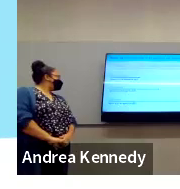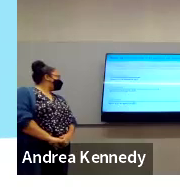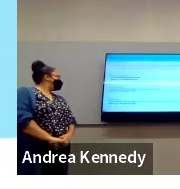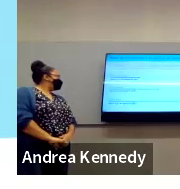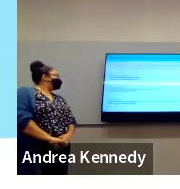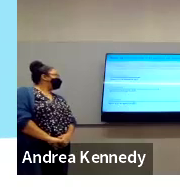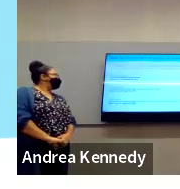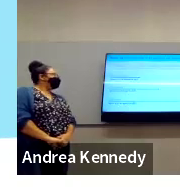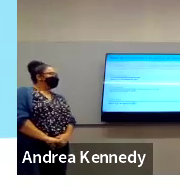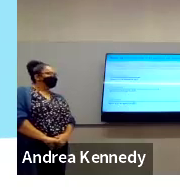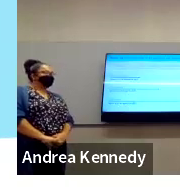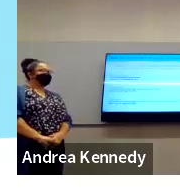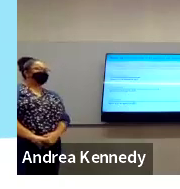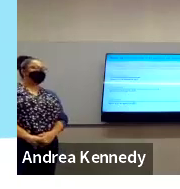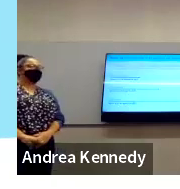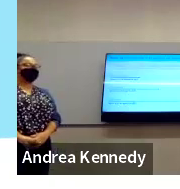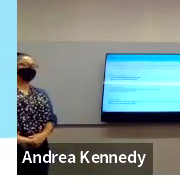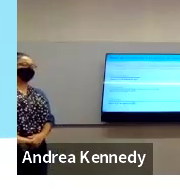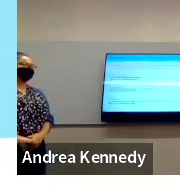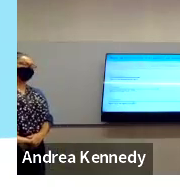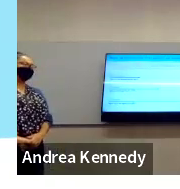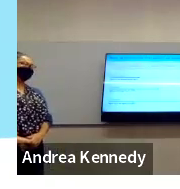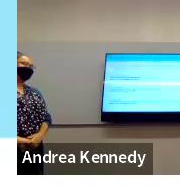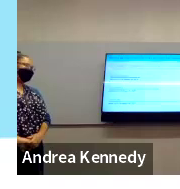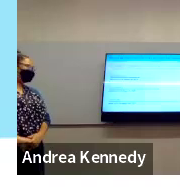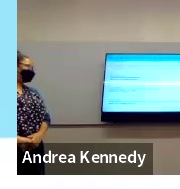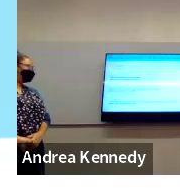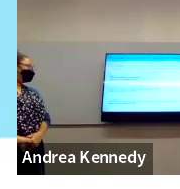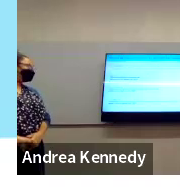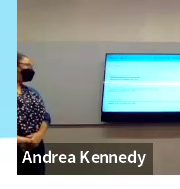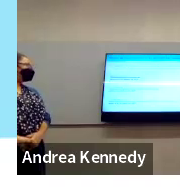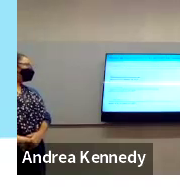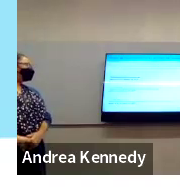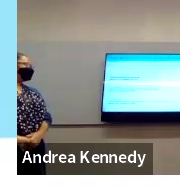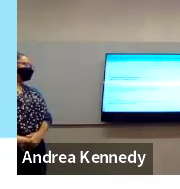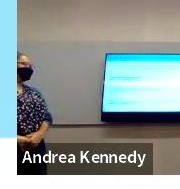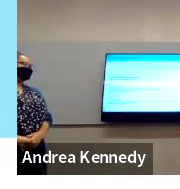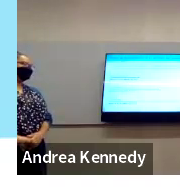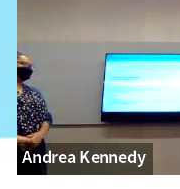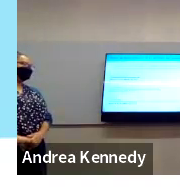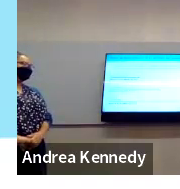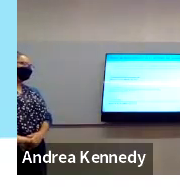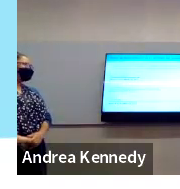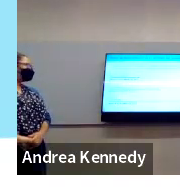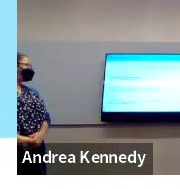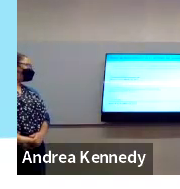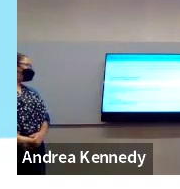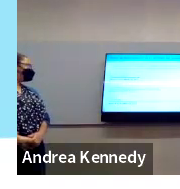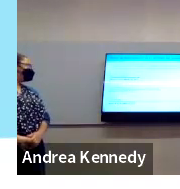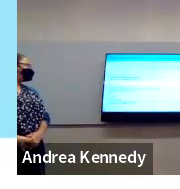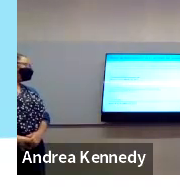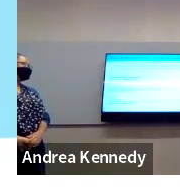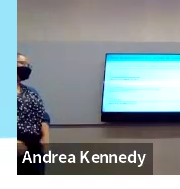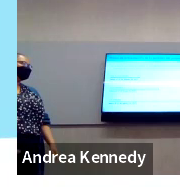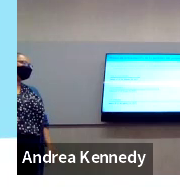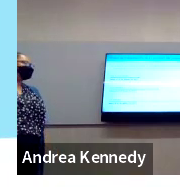a 5 unidades tienen hasta el 31 de agosto del 2025. En su ejemplo, acá puede ver que si tienen